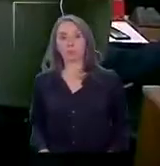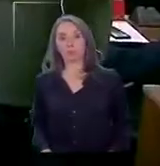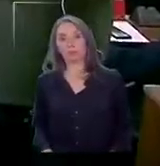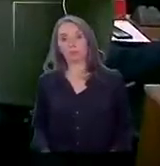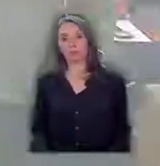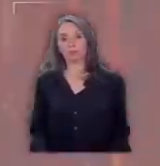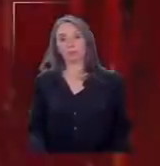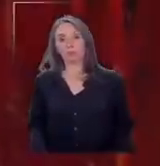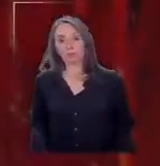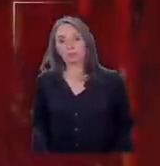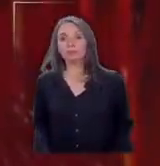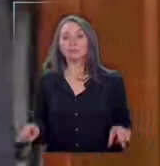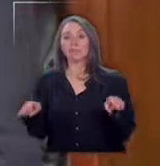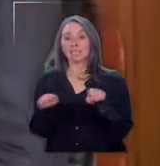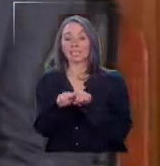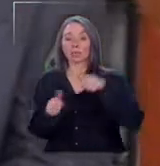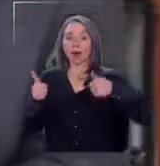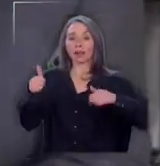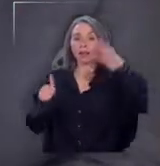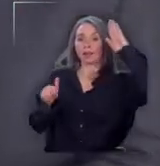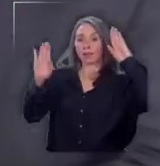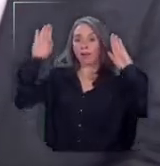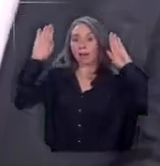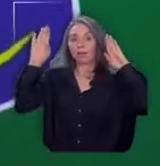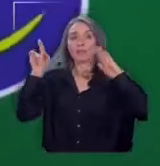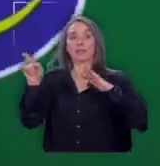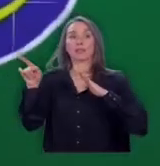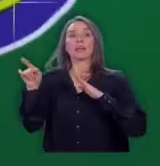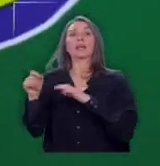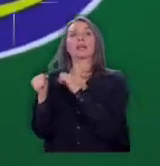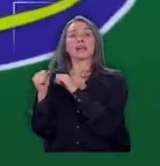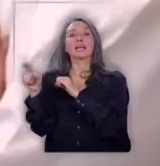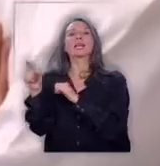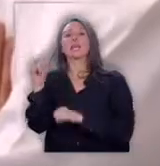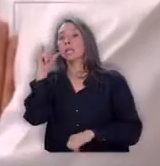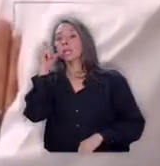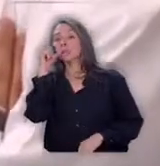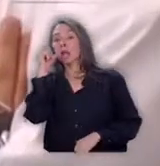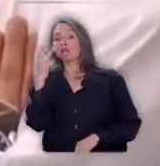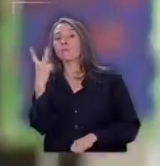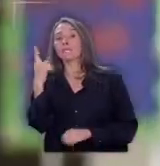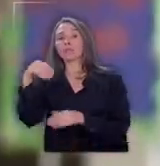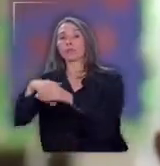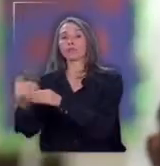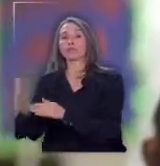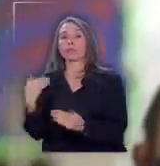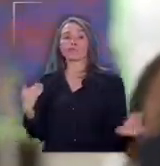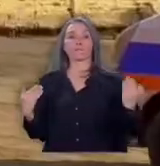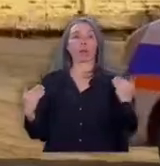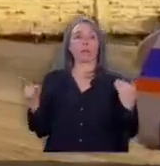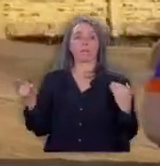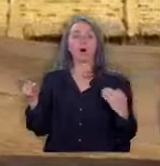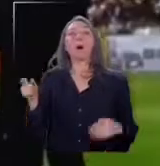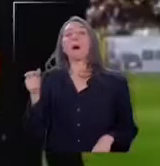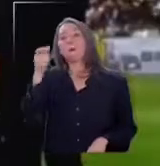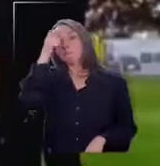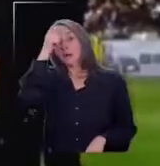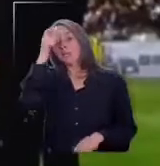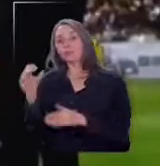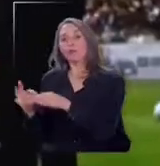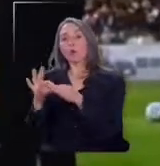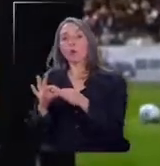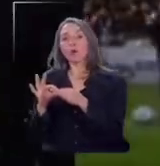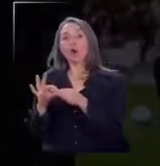anfp al igual que su contendor el hombre fuerte de los itálicos contaría con 21 votos palestino Unión y coquimbo